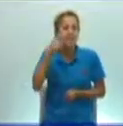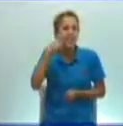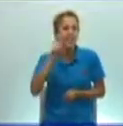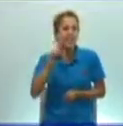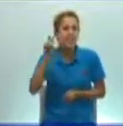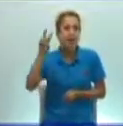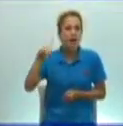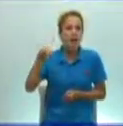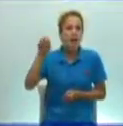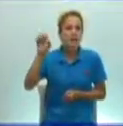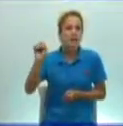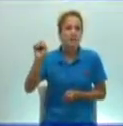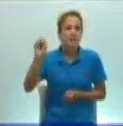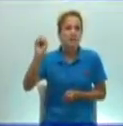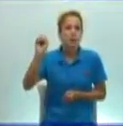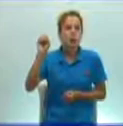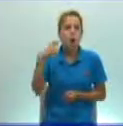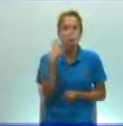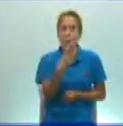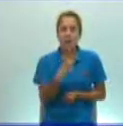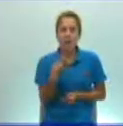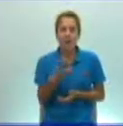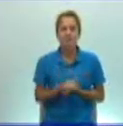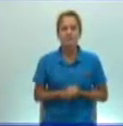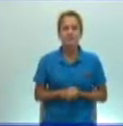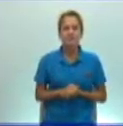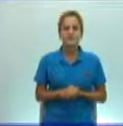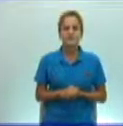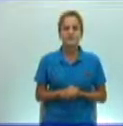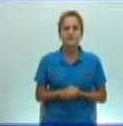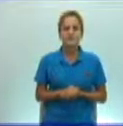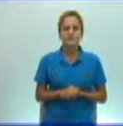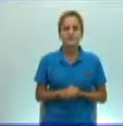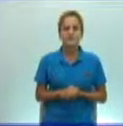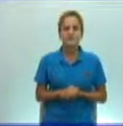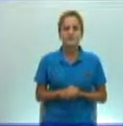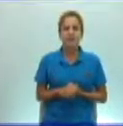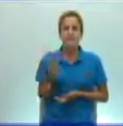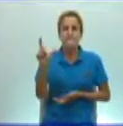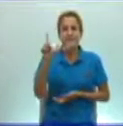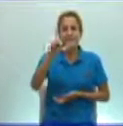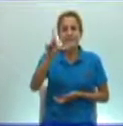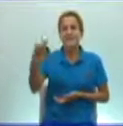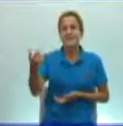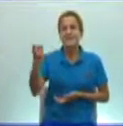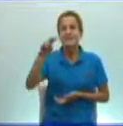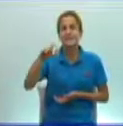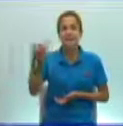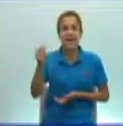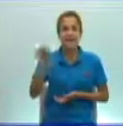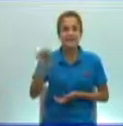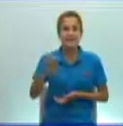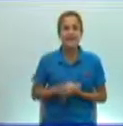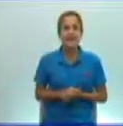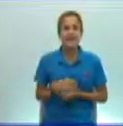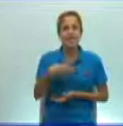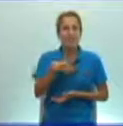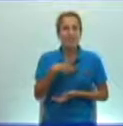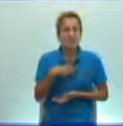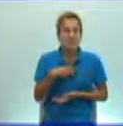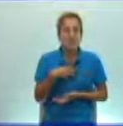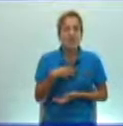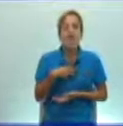en N, en S o en vocal. En el caso de las palabras llanas, tienen acentuada